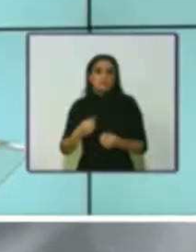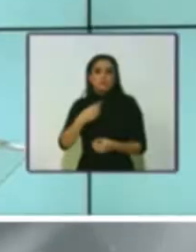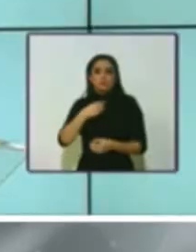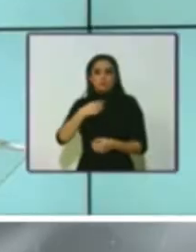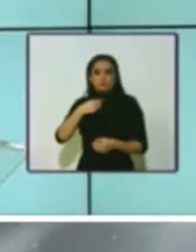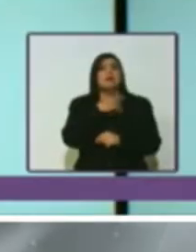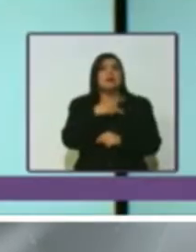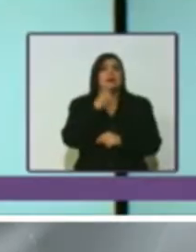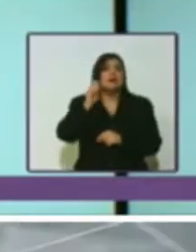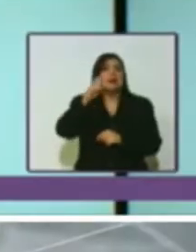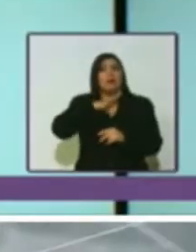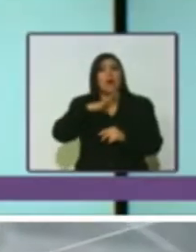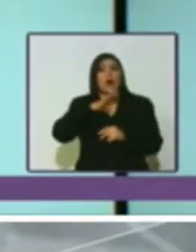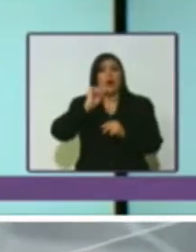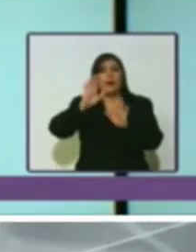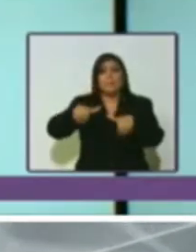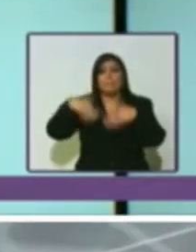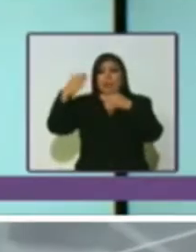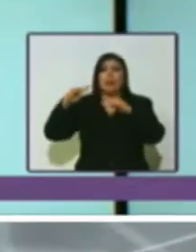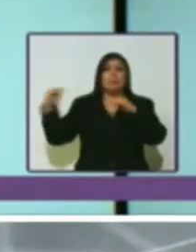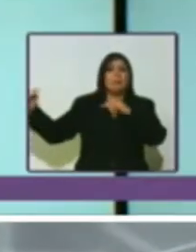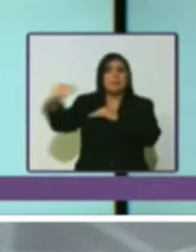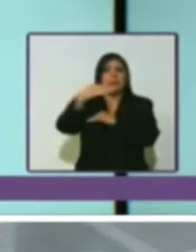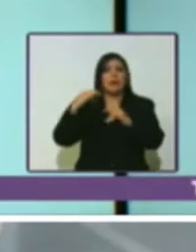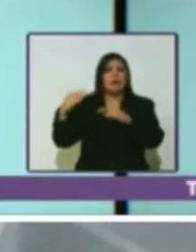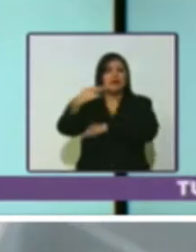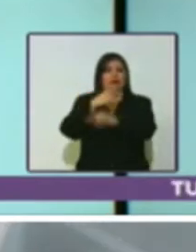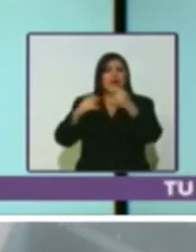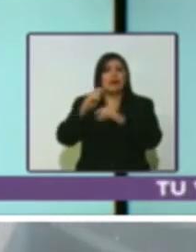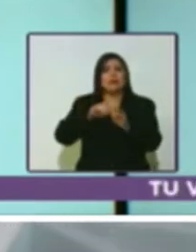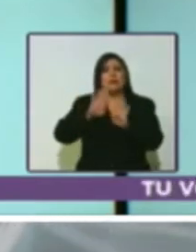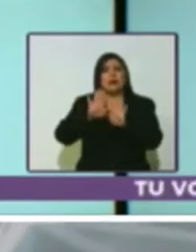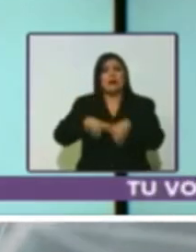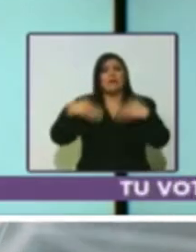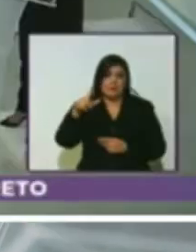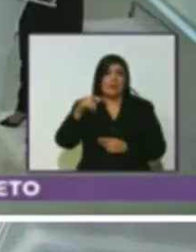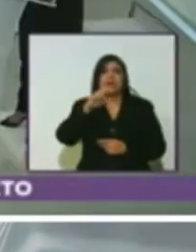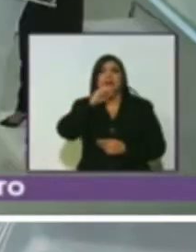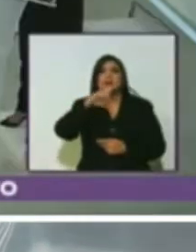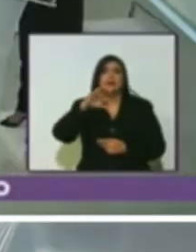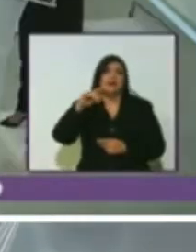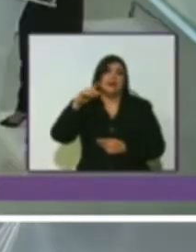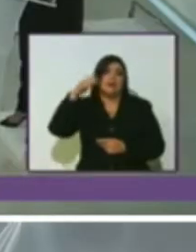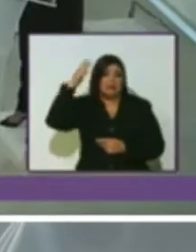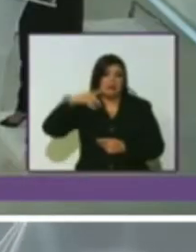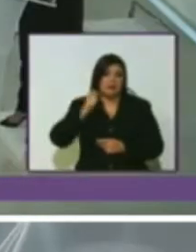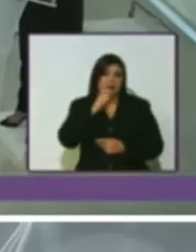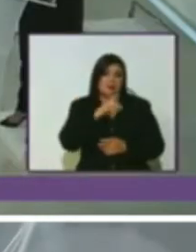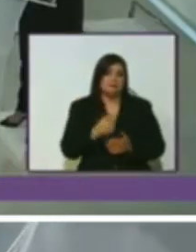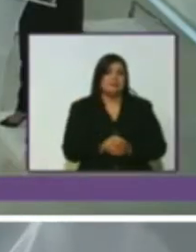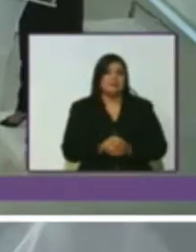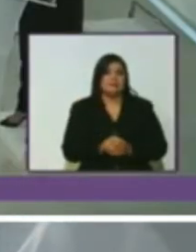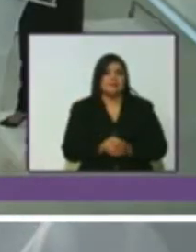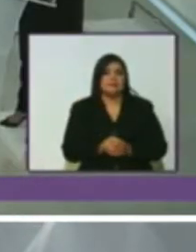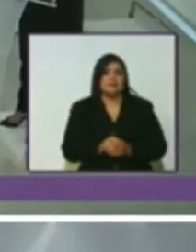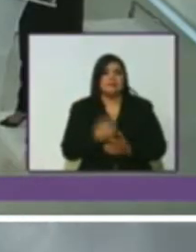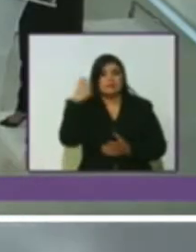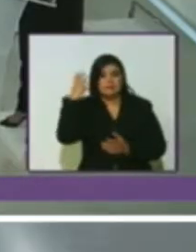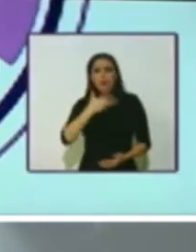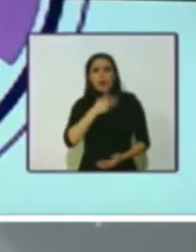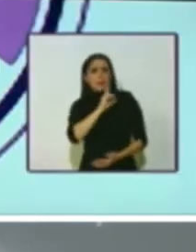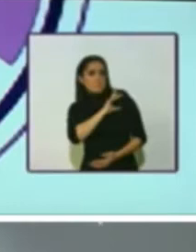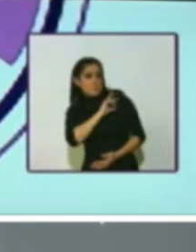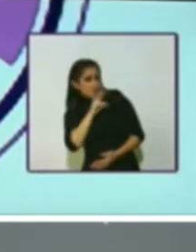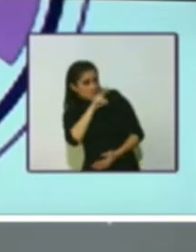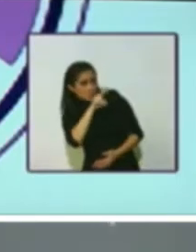trabajan en la ciudad, como tú mismo, hemos conocido porque saboreamos nuestra ciudad, porque la hemos visto muchas, muchas